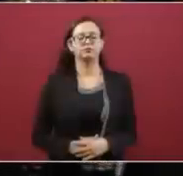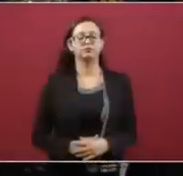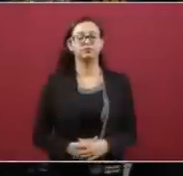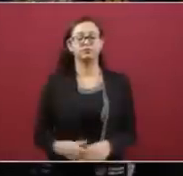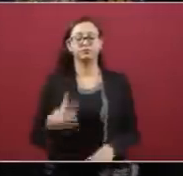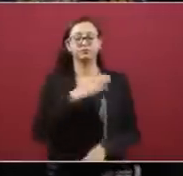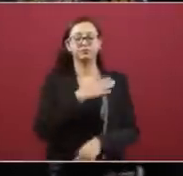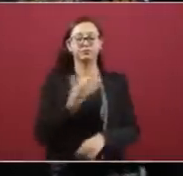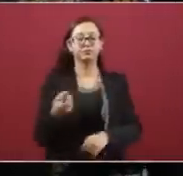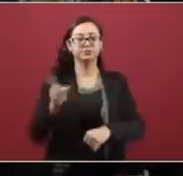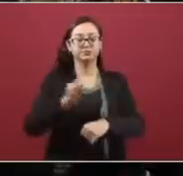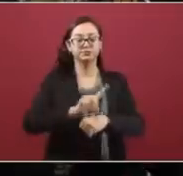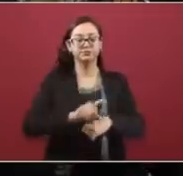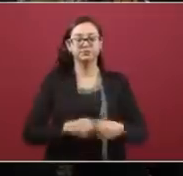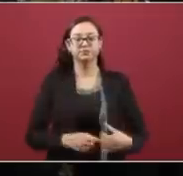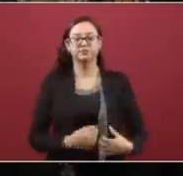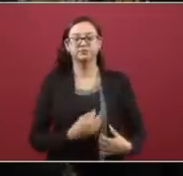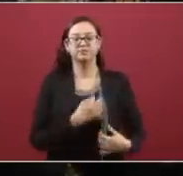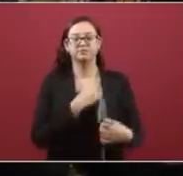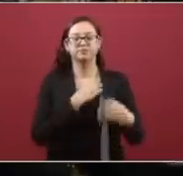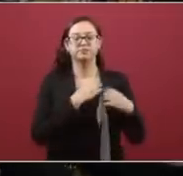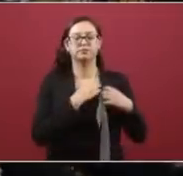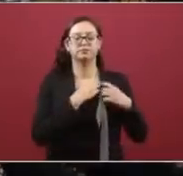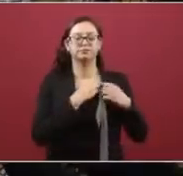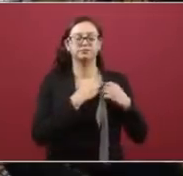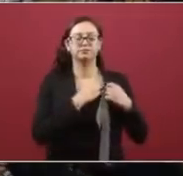Buenos días. Buenos días, señor Díaz.